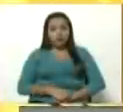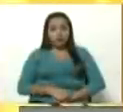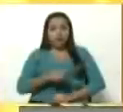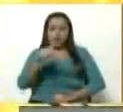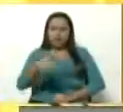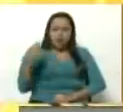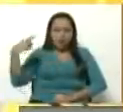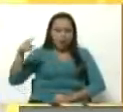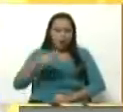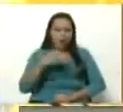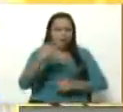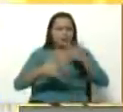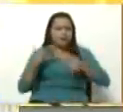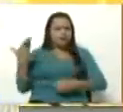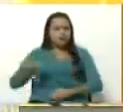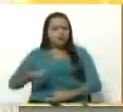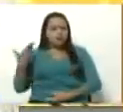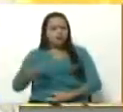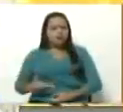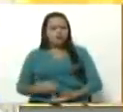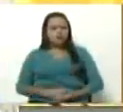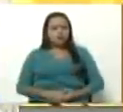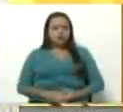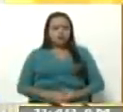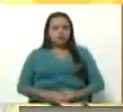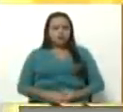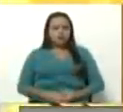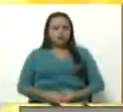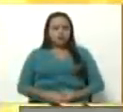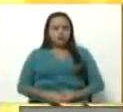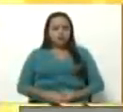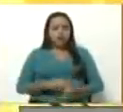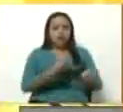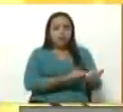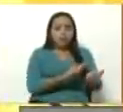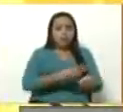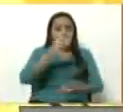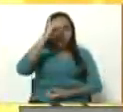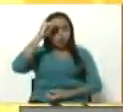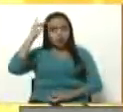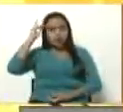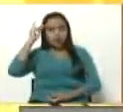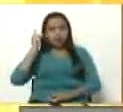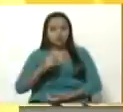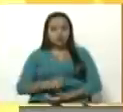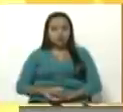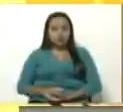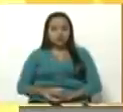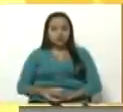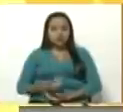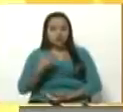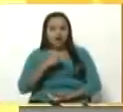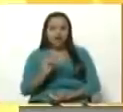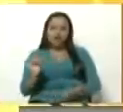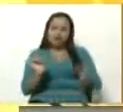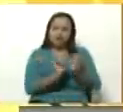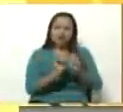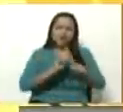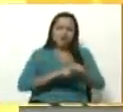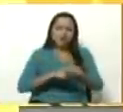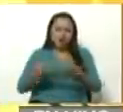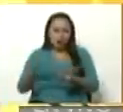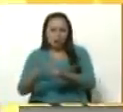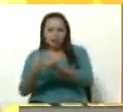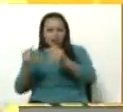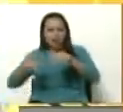otras actividades importantes y nuestro hermano Diosdado Cabello sacó un poquito de su tiempo para